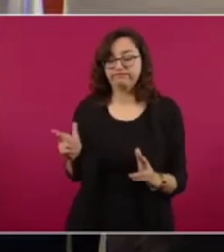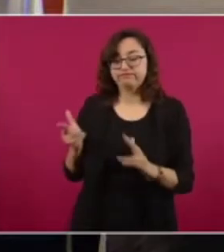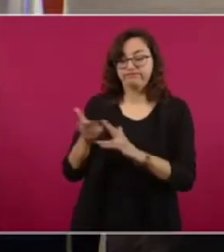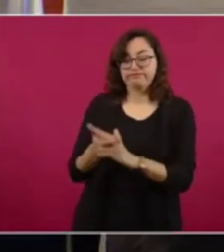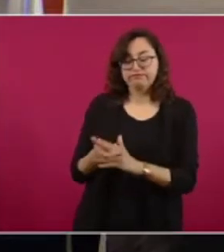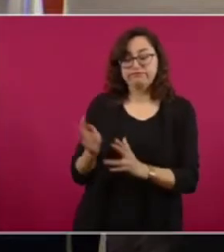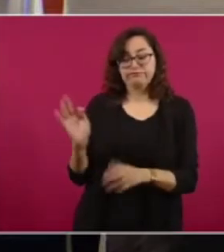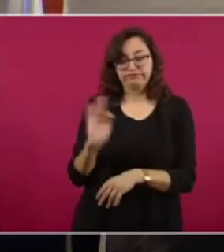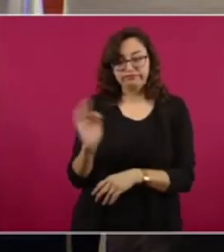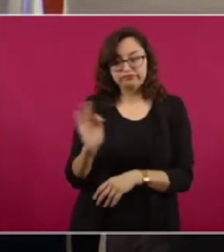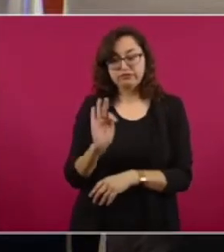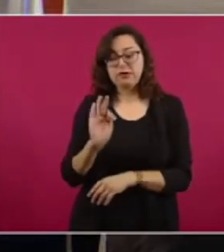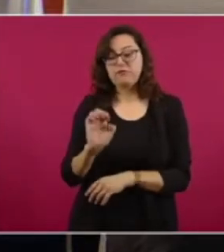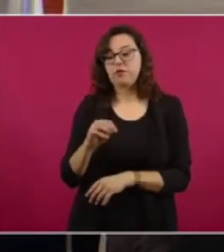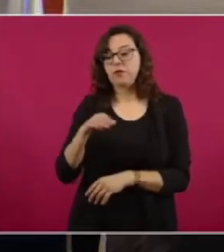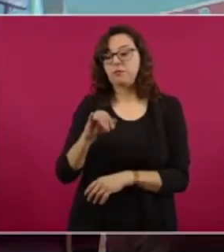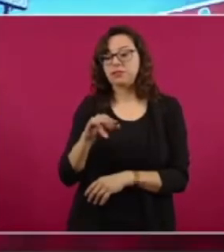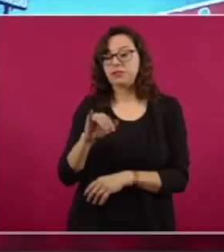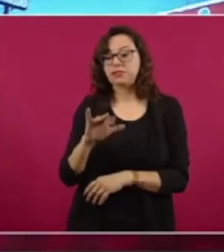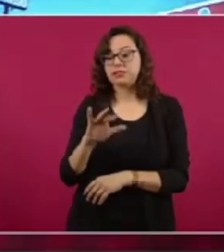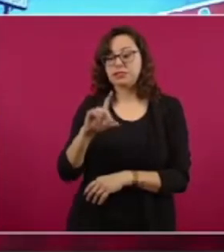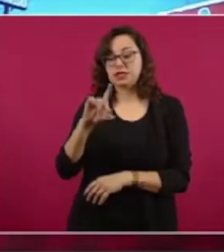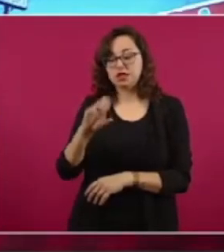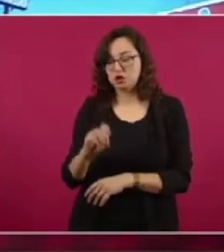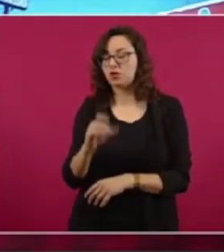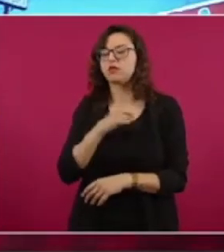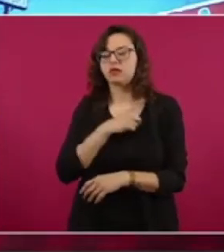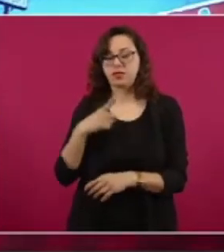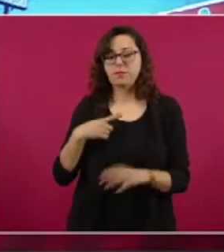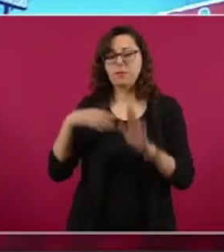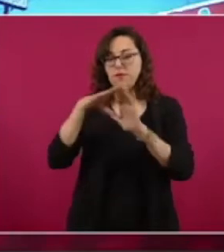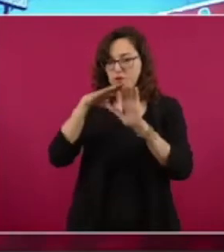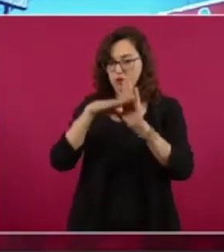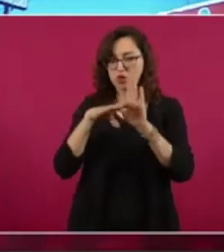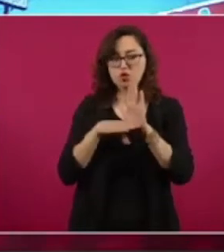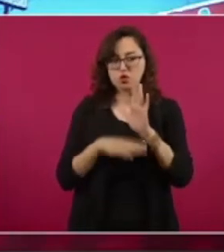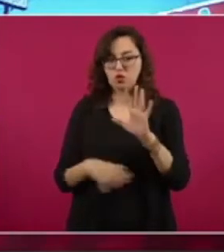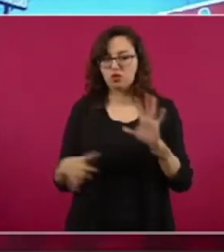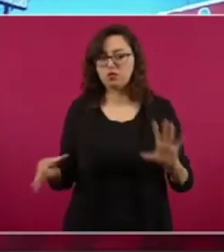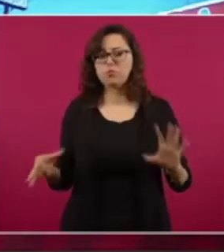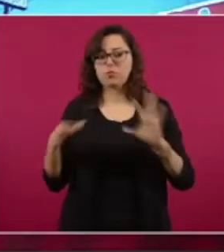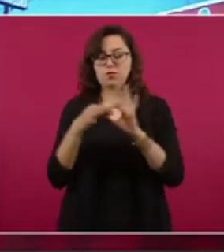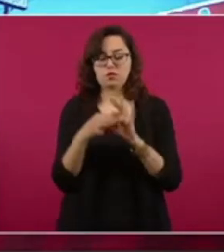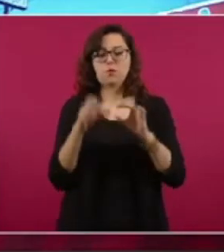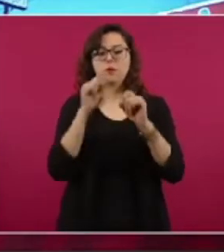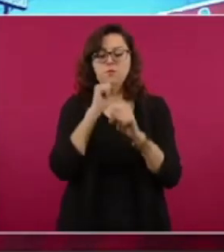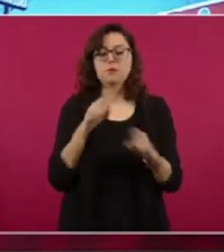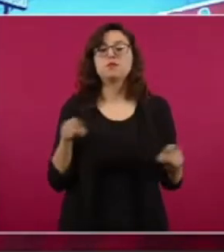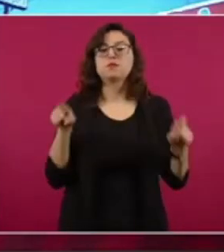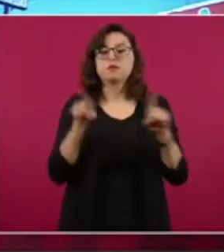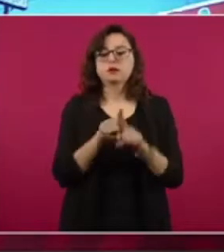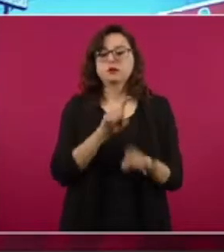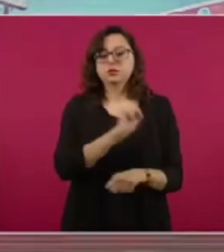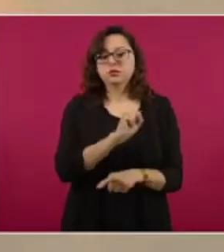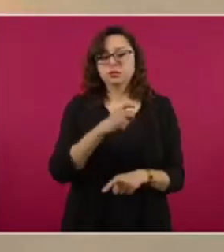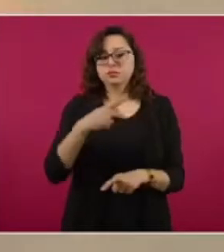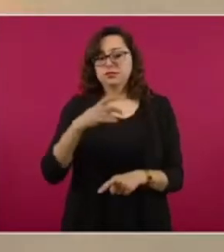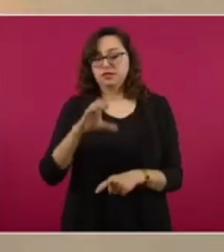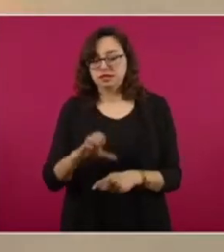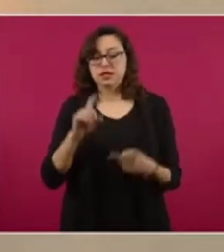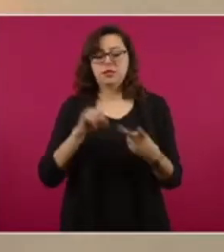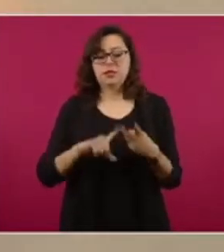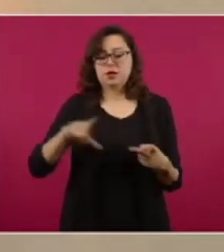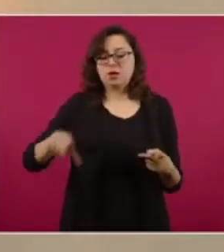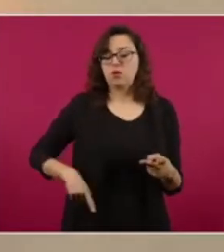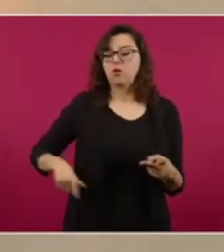sigue trabajando las áreas de inteligencia de la Secretaría de Seguridad y Protección Ciudadana y del Gobierno de México en